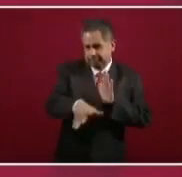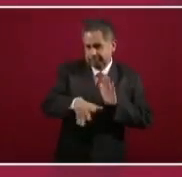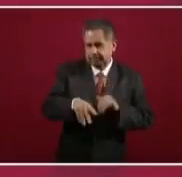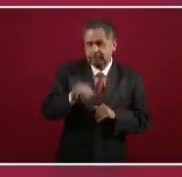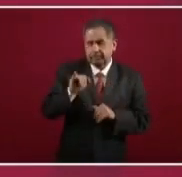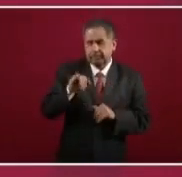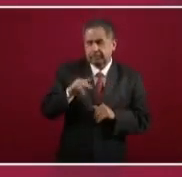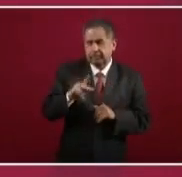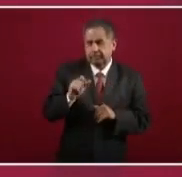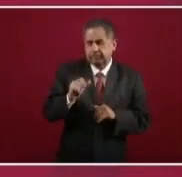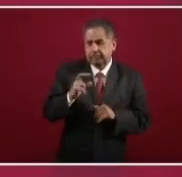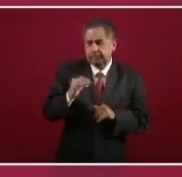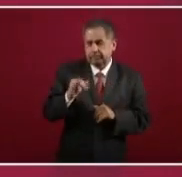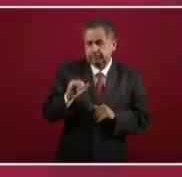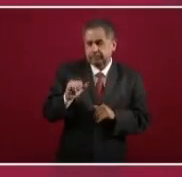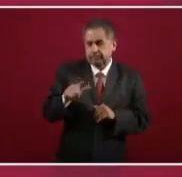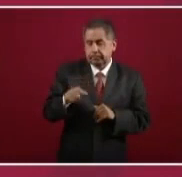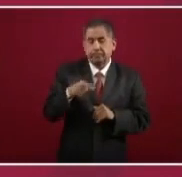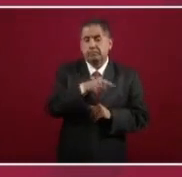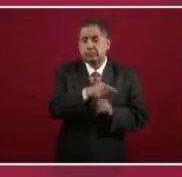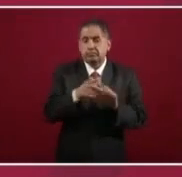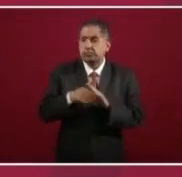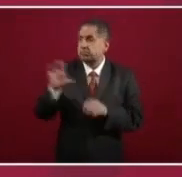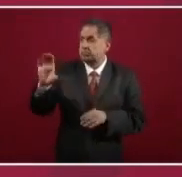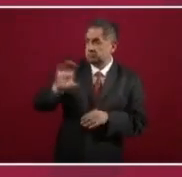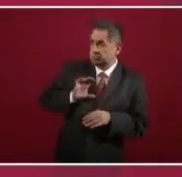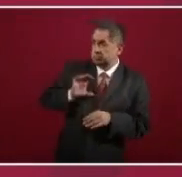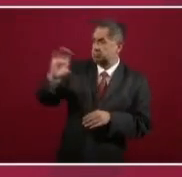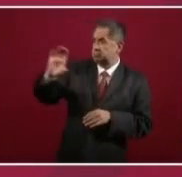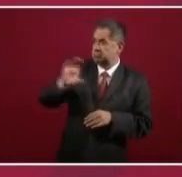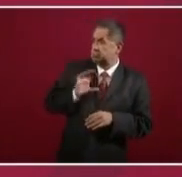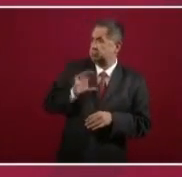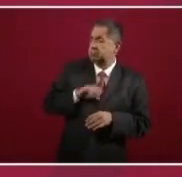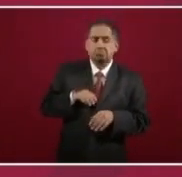el imparcial vivía del erario